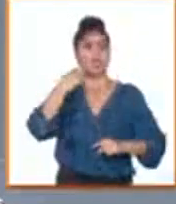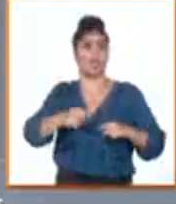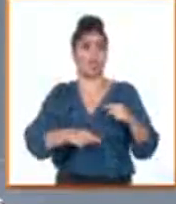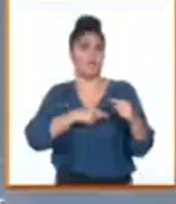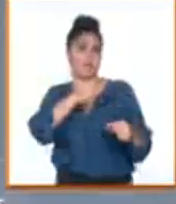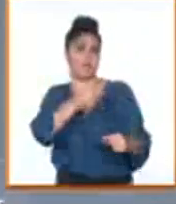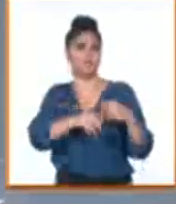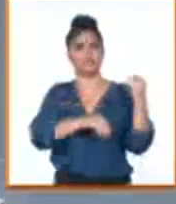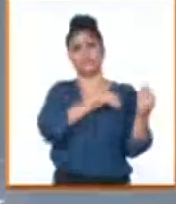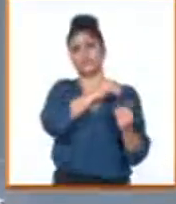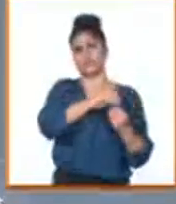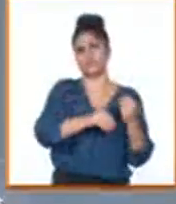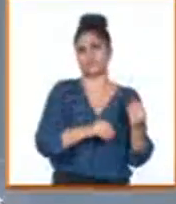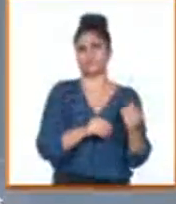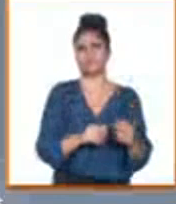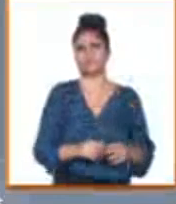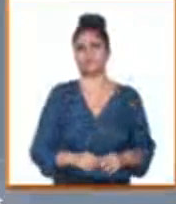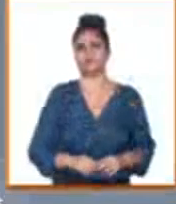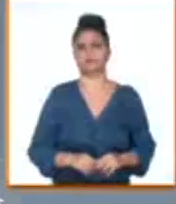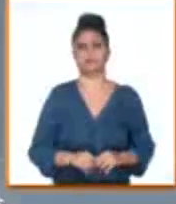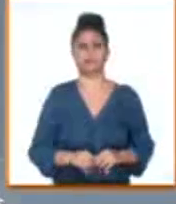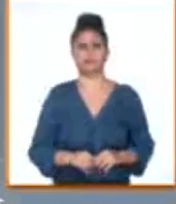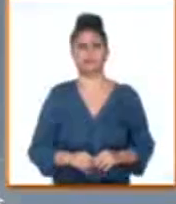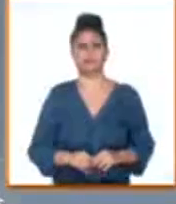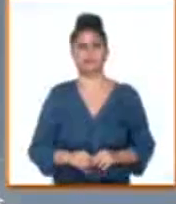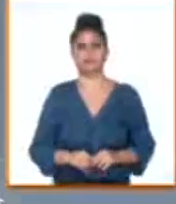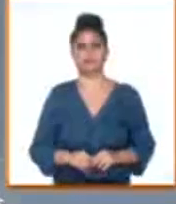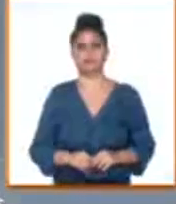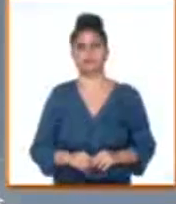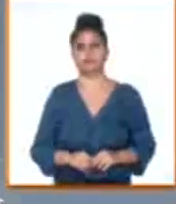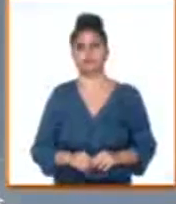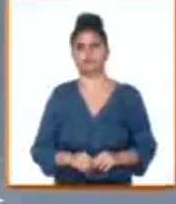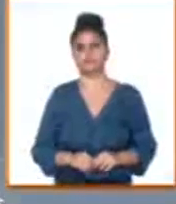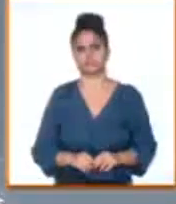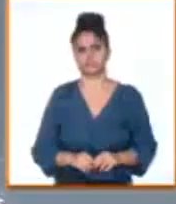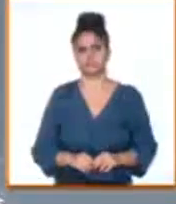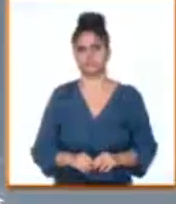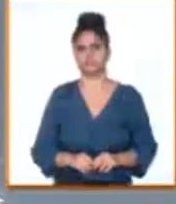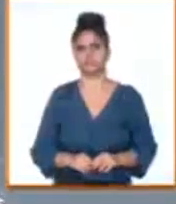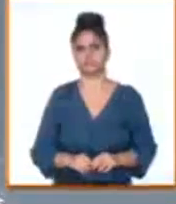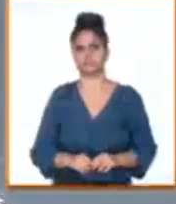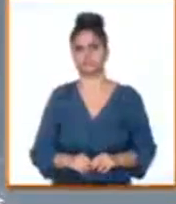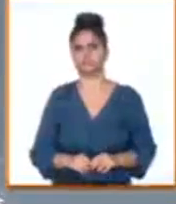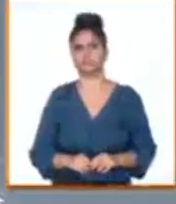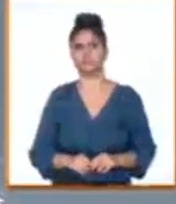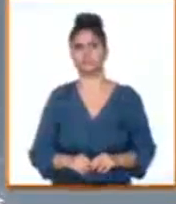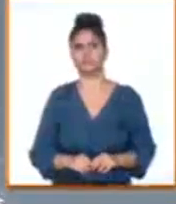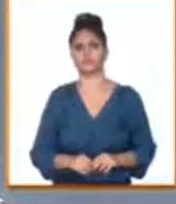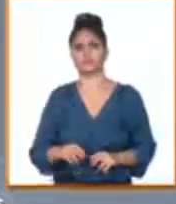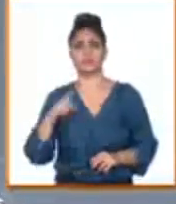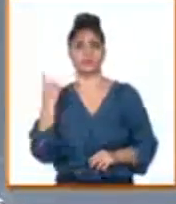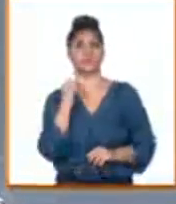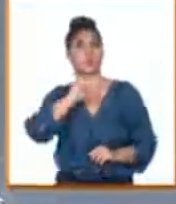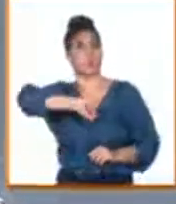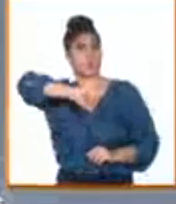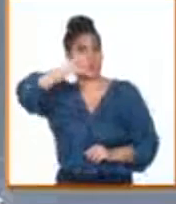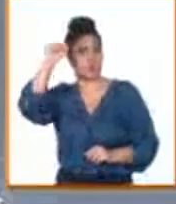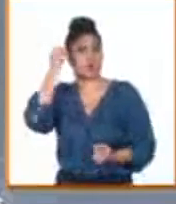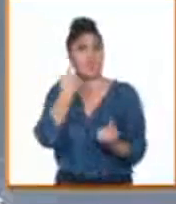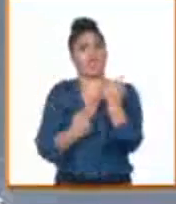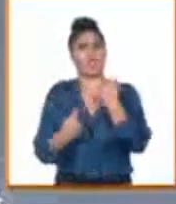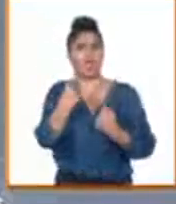los propios profesionales por desconocimiento. La de Argentina. Exacto. Entonces, yo creo que nosotros logramos algo que tiene una cualidad